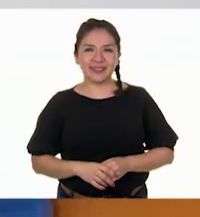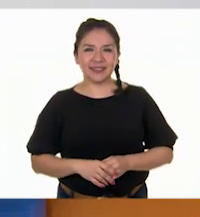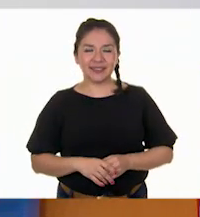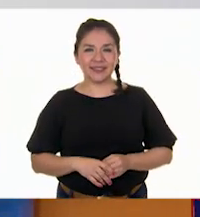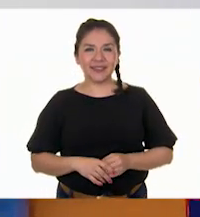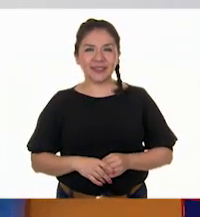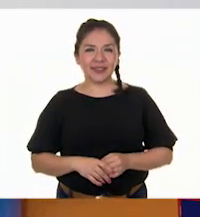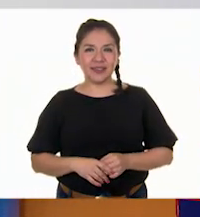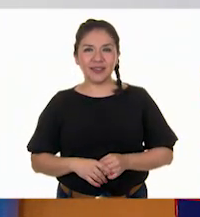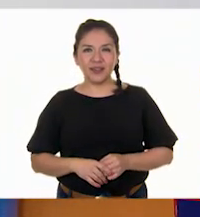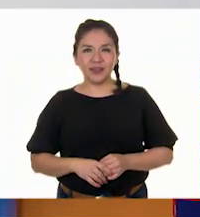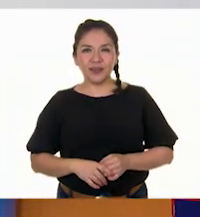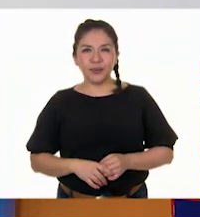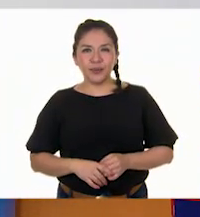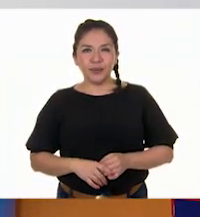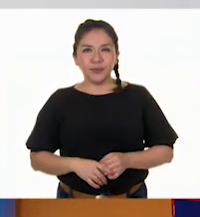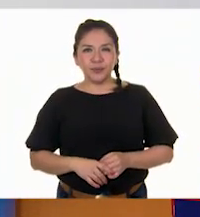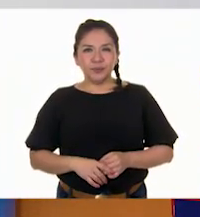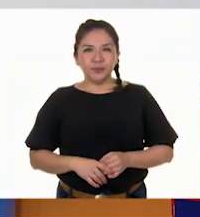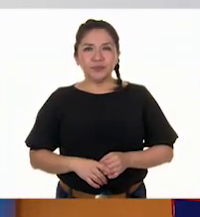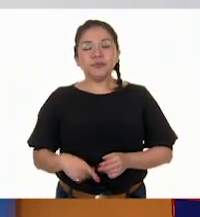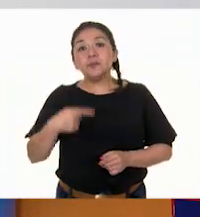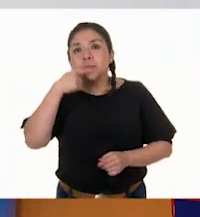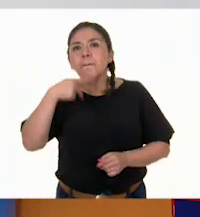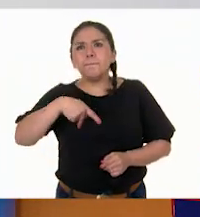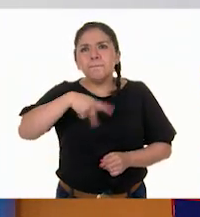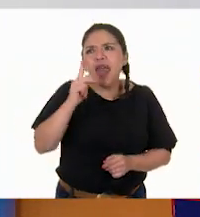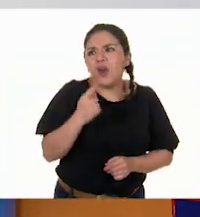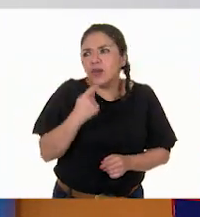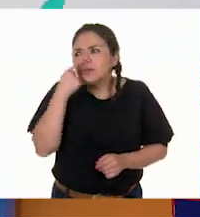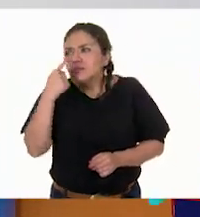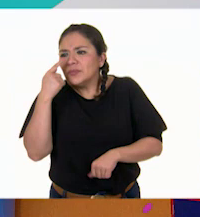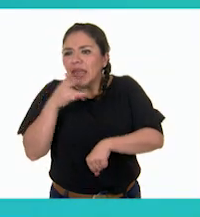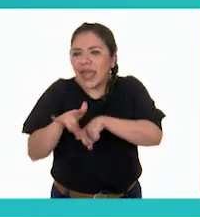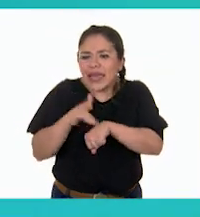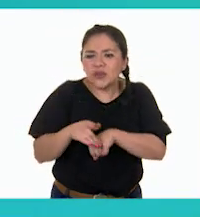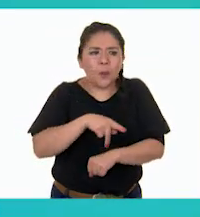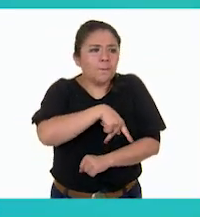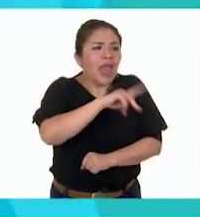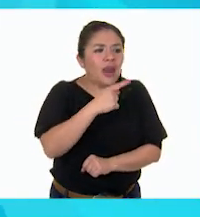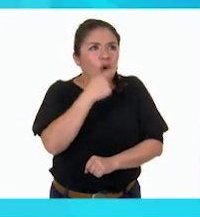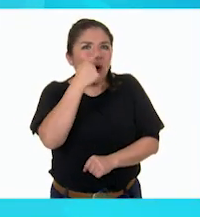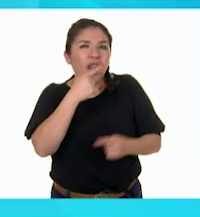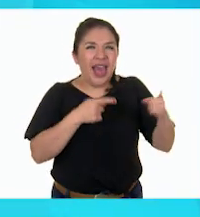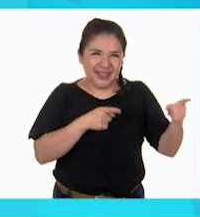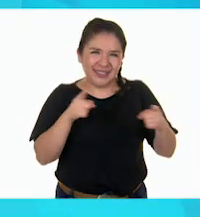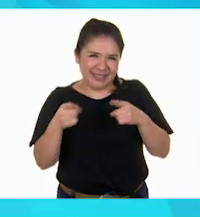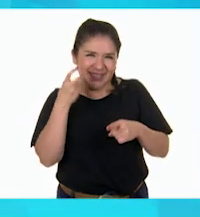Y así. Pero olía el queso y entonces taca, taca. Exacto. ¿No?